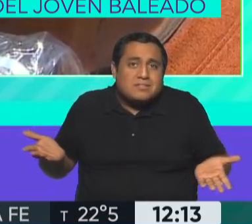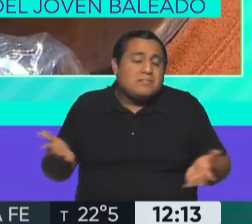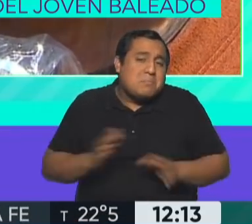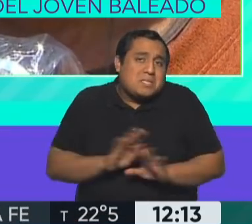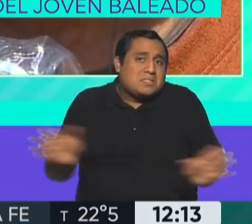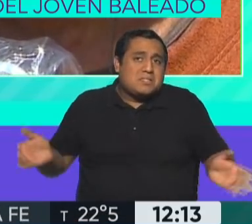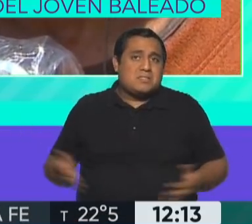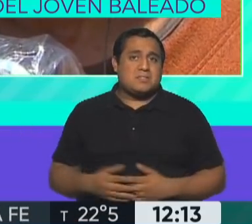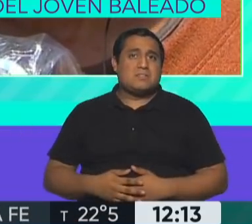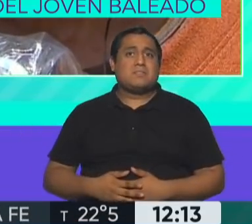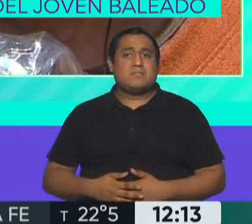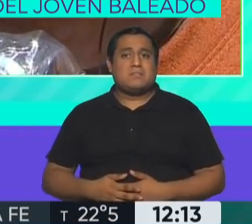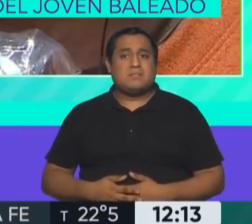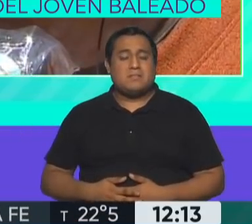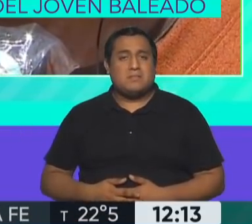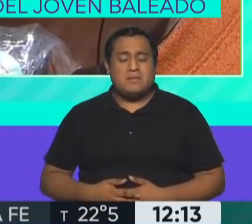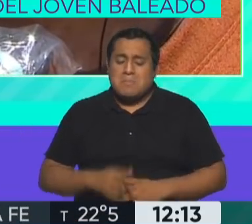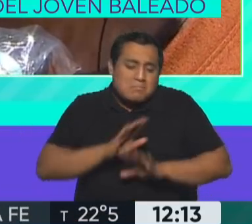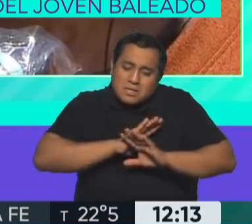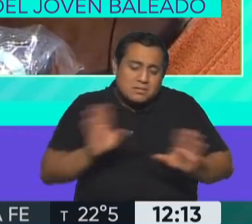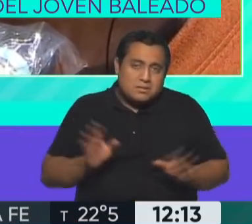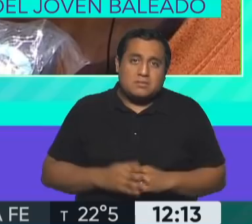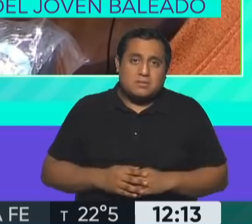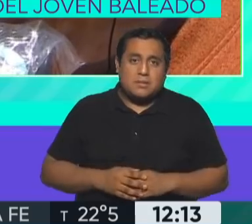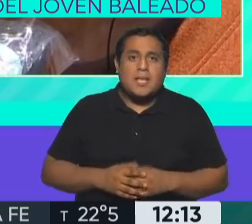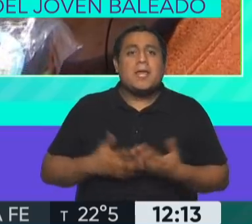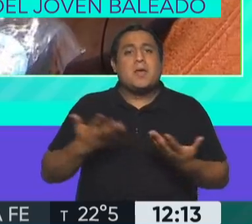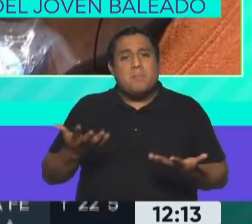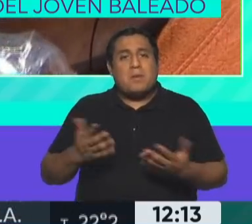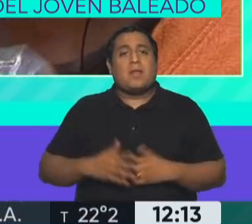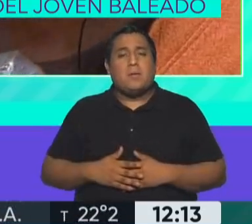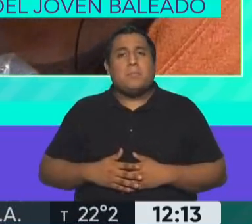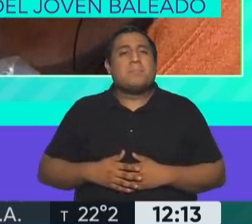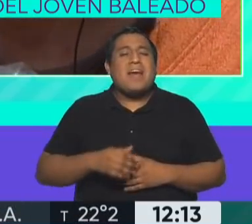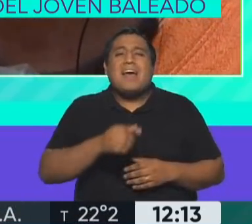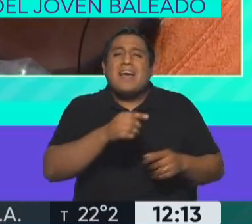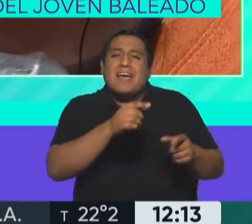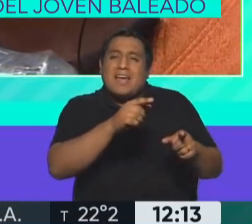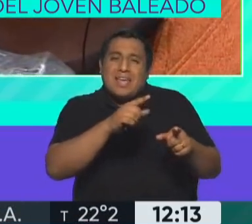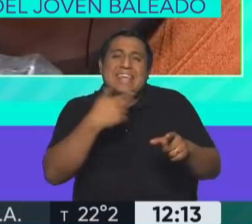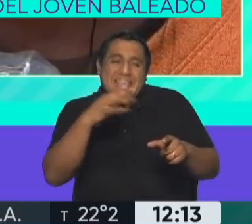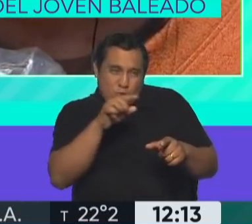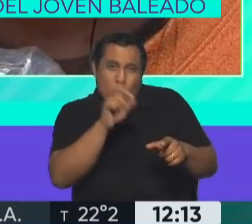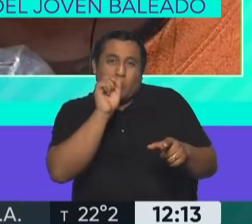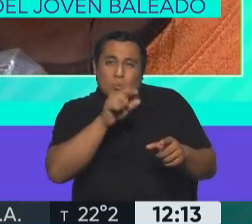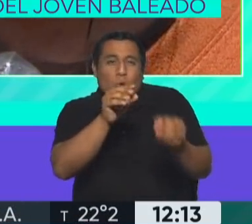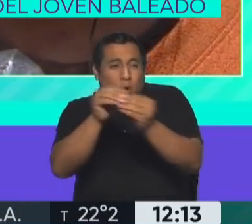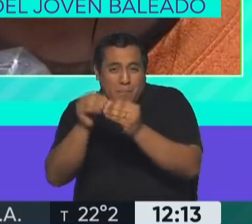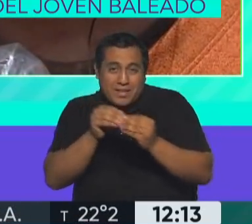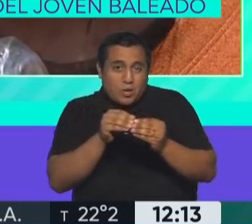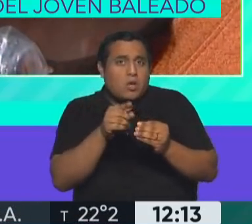hizo. Cintia, es lo único que hizo. ¿Cuál es la situación justamente de los amigos de su hijo? ¿Continúan